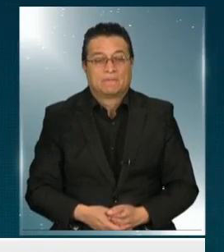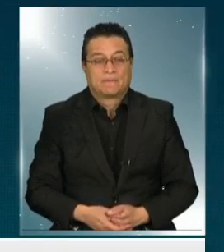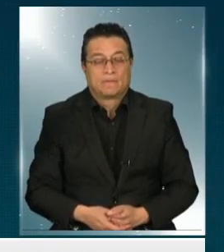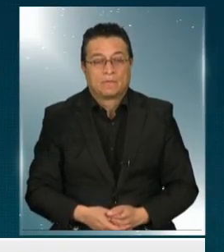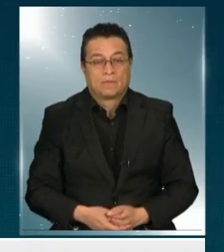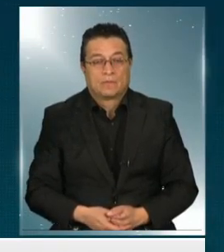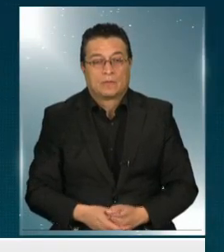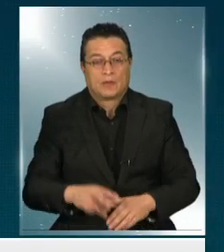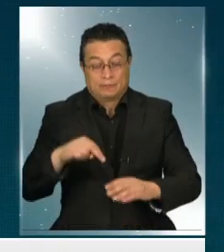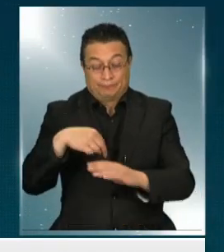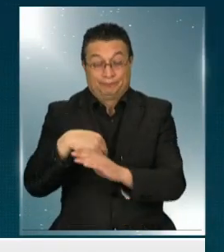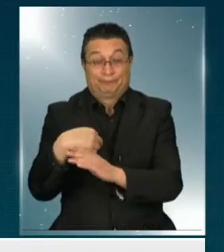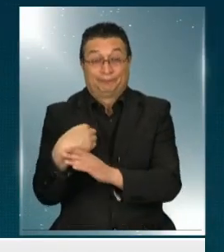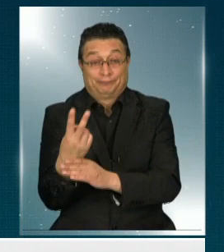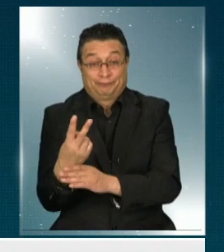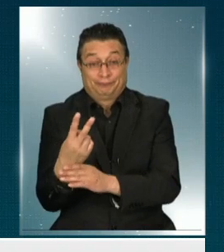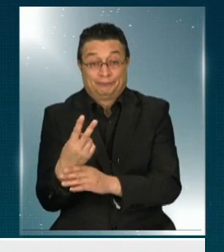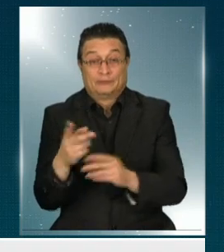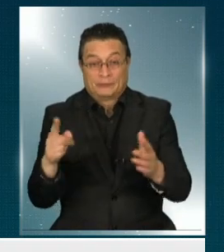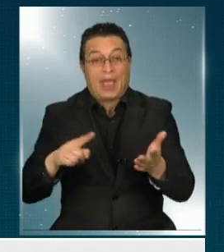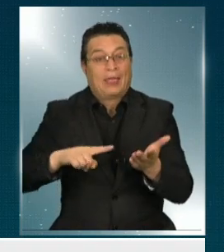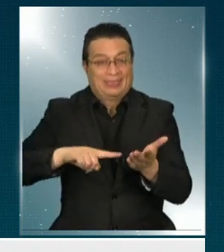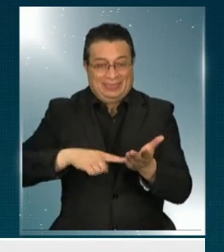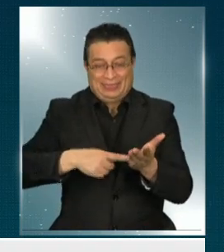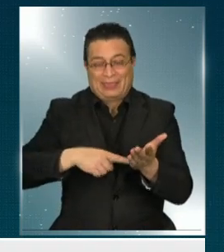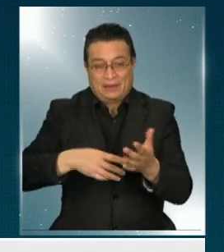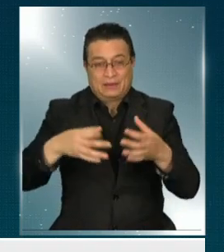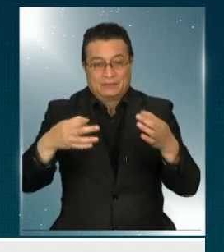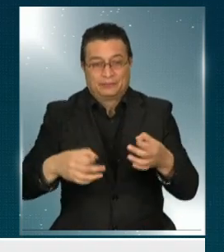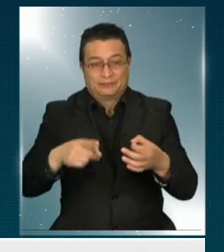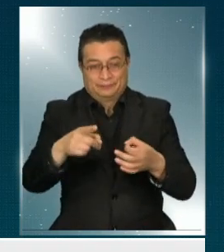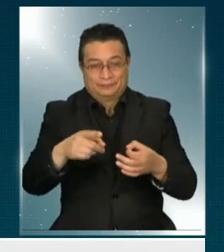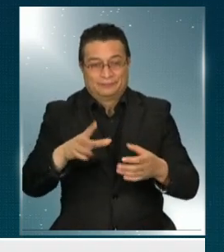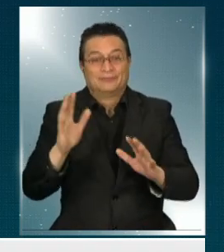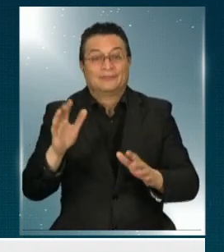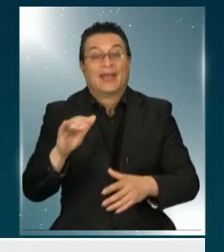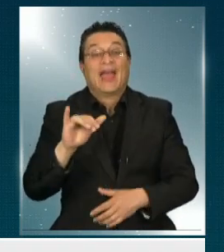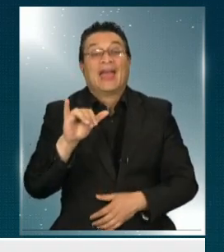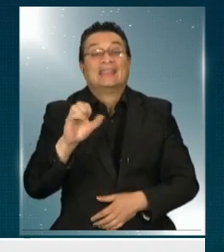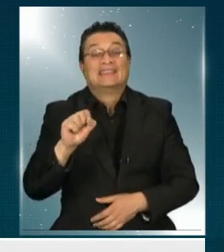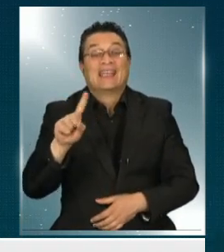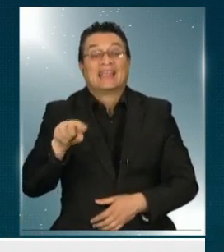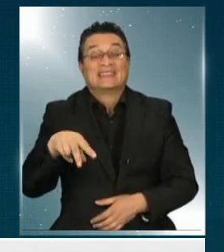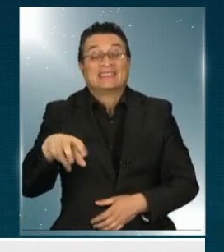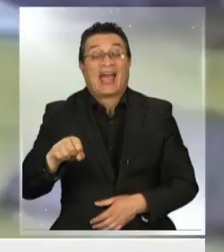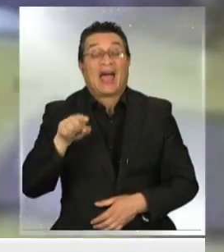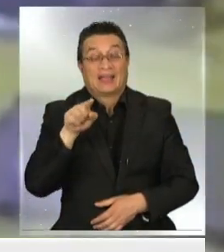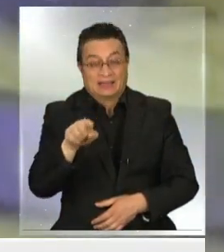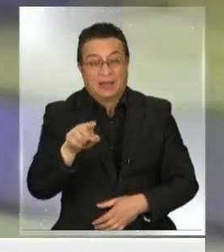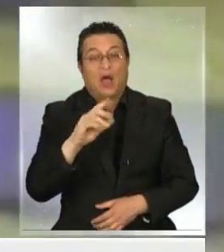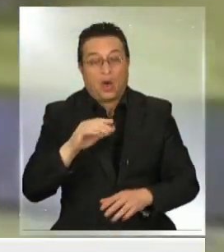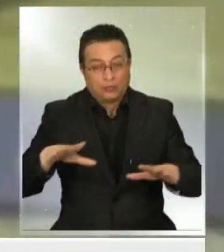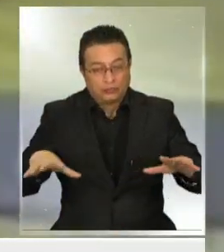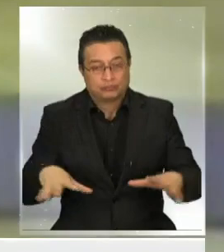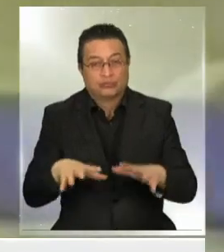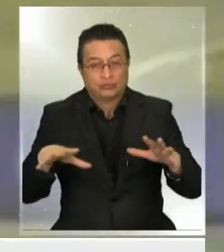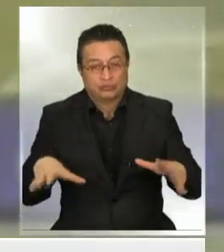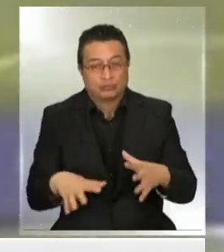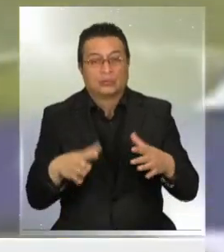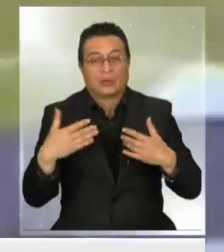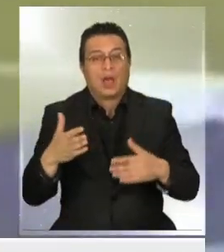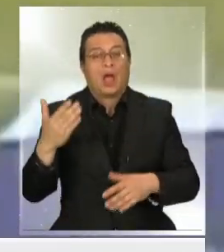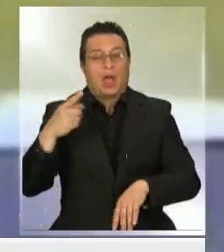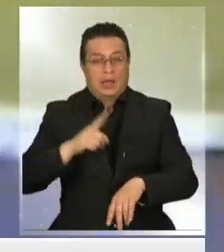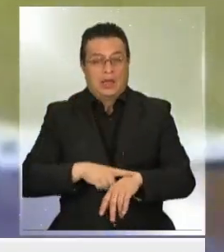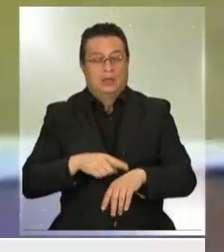La posición invertida tiene su técnica y la candidata presidencial Yasna Proboste todavía le pone empeño. Puede que sus tiempos